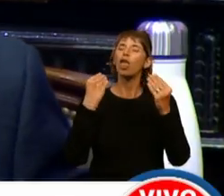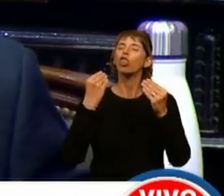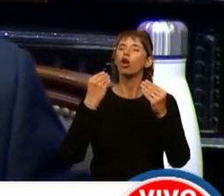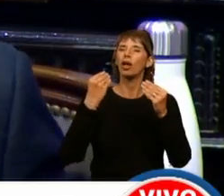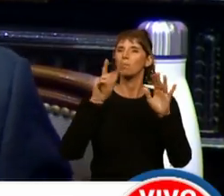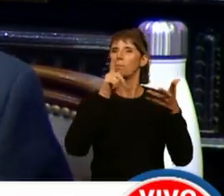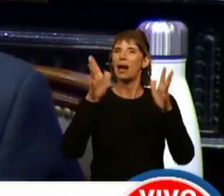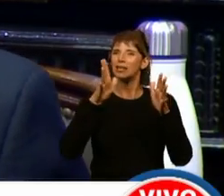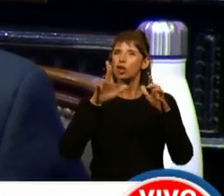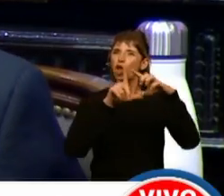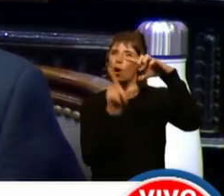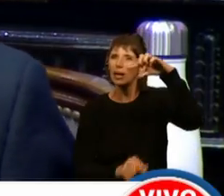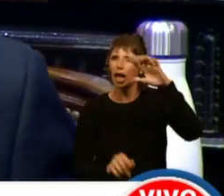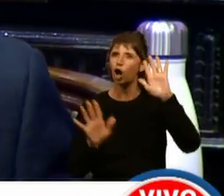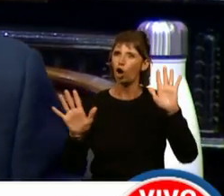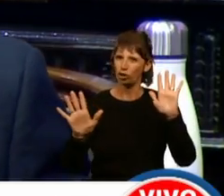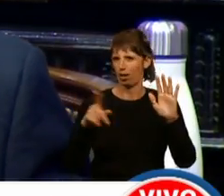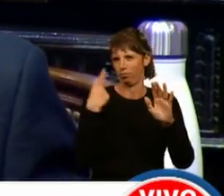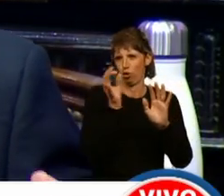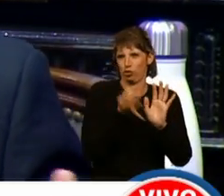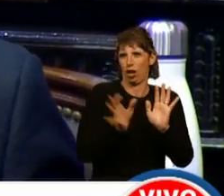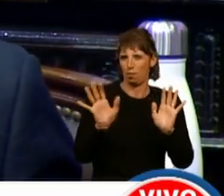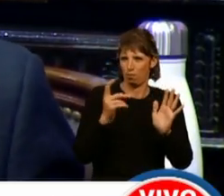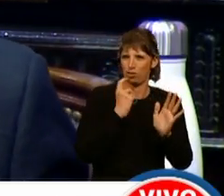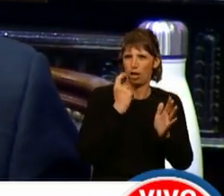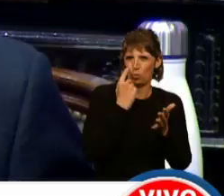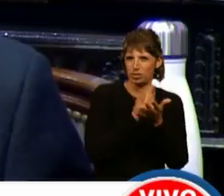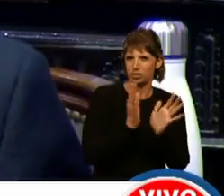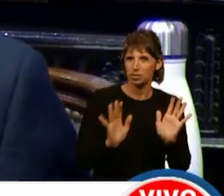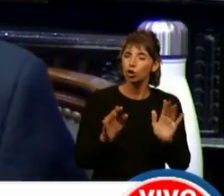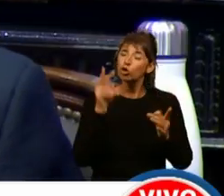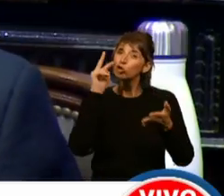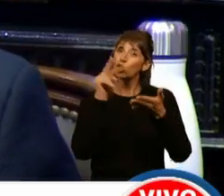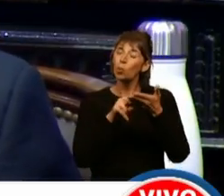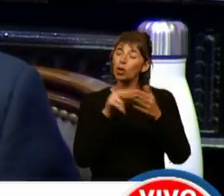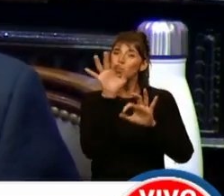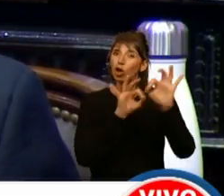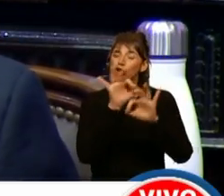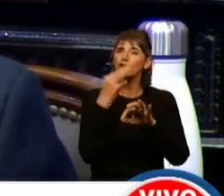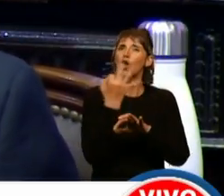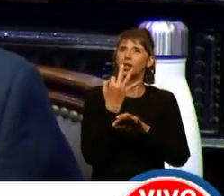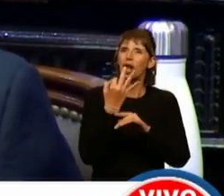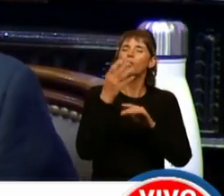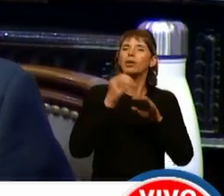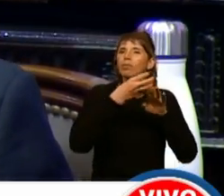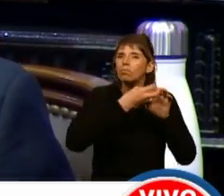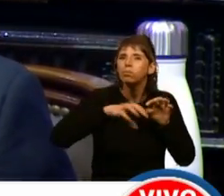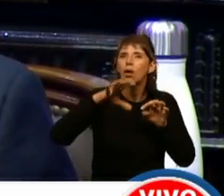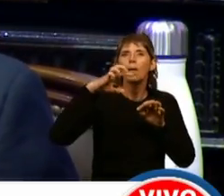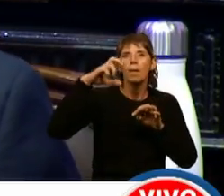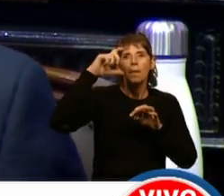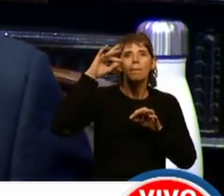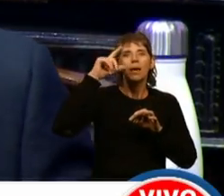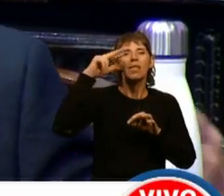todos los sanluiseños lo sabemos cuando vi que en el proyecto original estaba solo el departamento pedernera que por supuesto lo